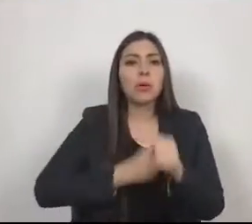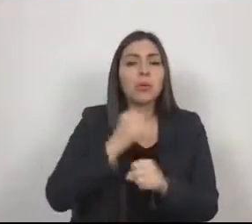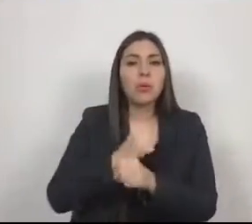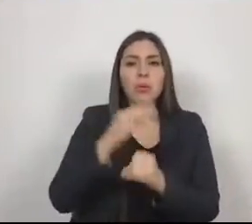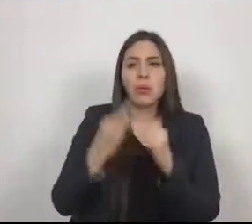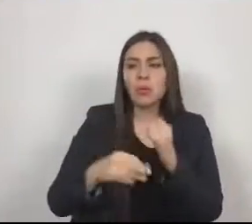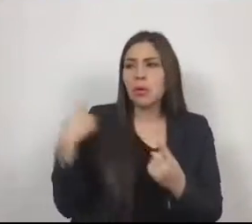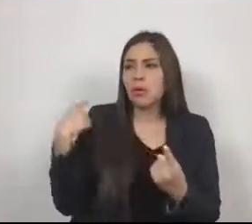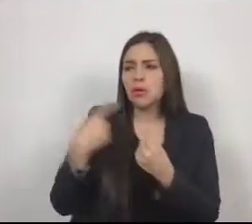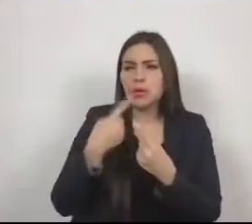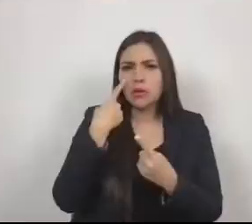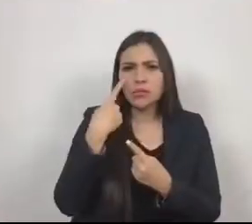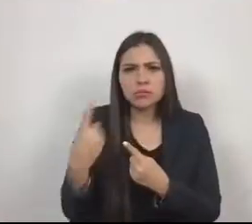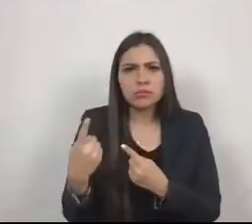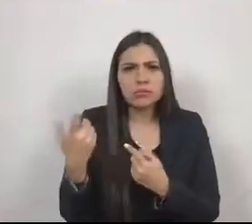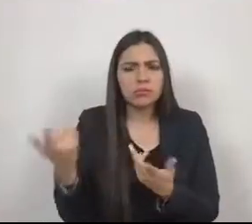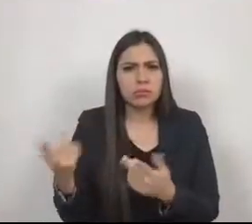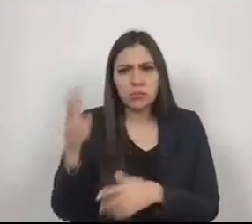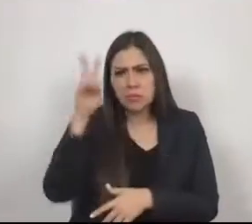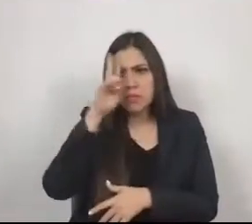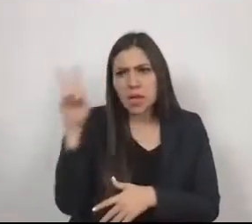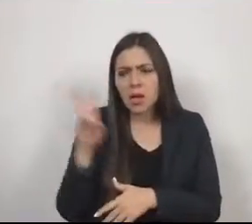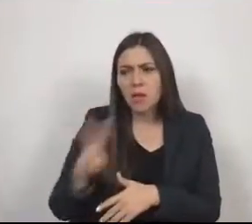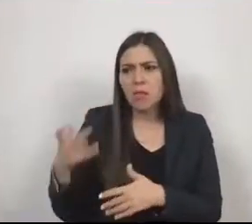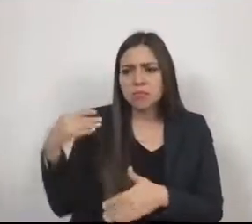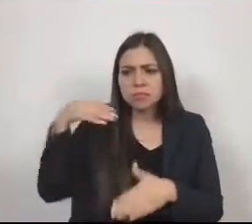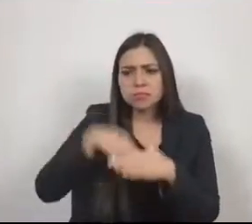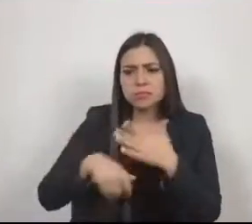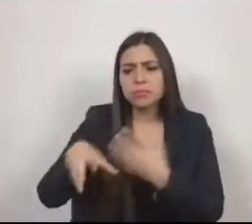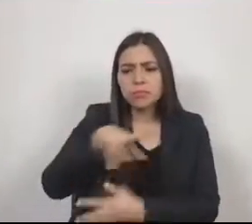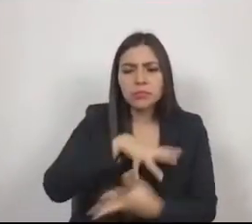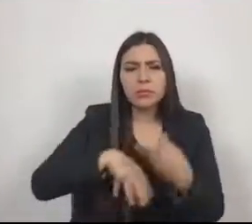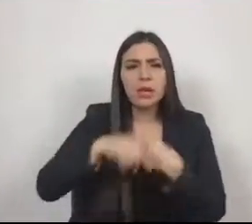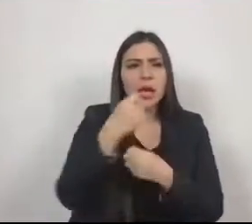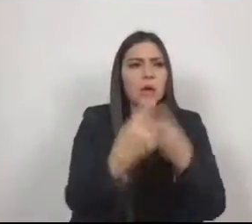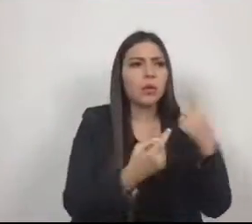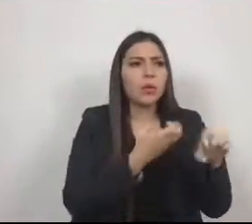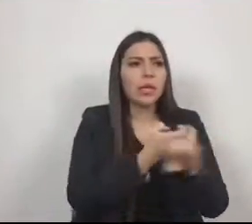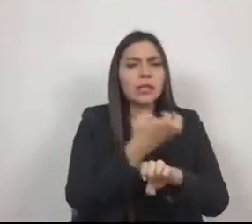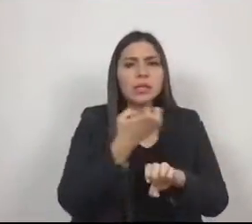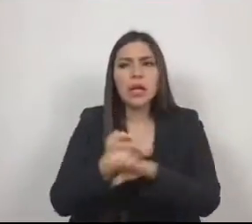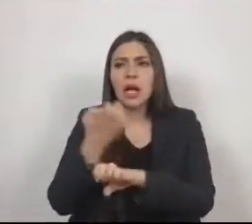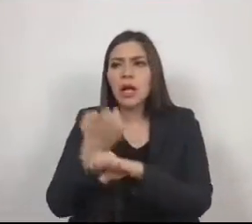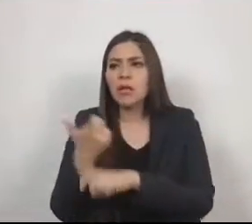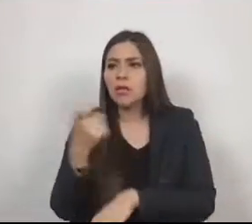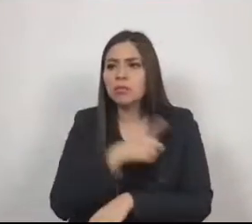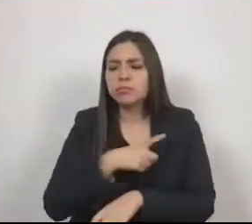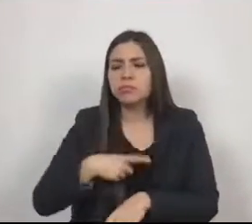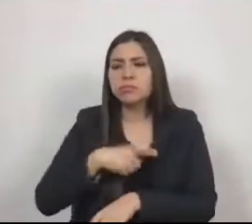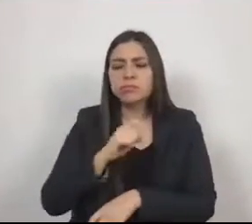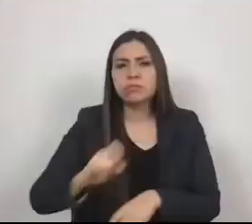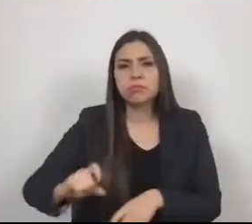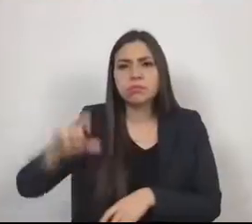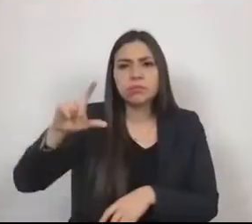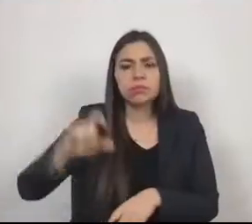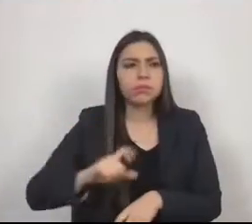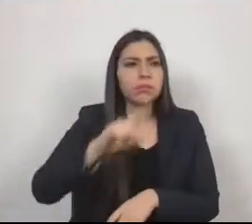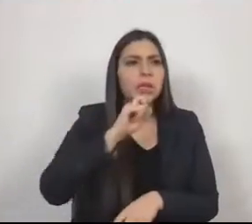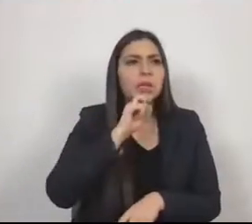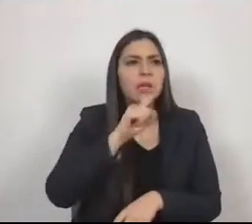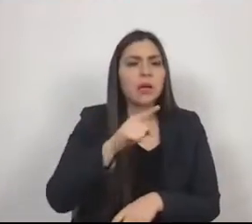deterioro sistemático en las finanzas públicas de algunas entidades federativas, así como en algunos municipios como resultado del